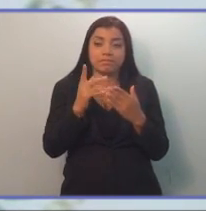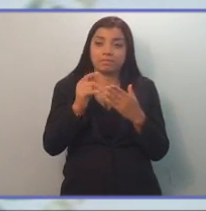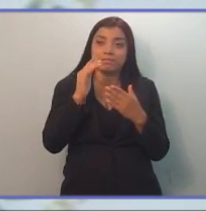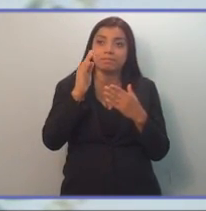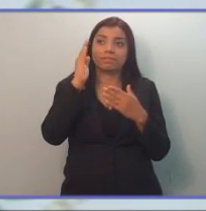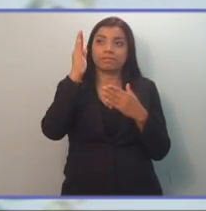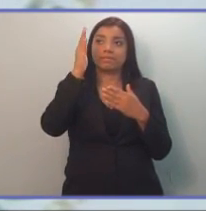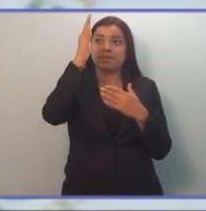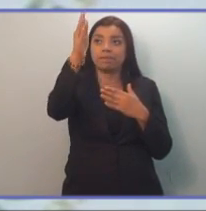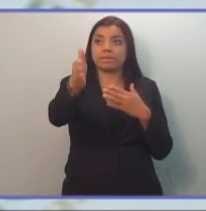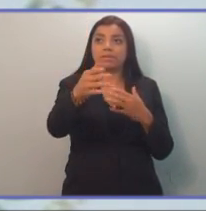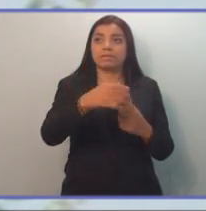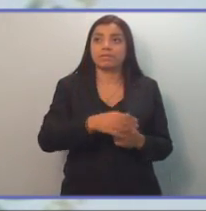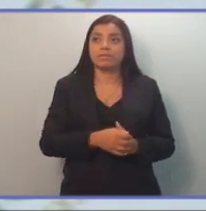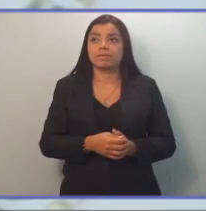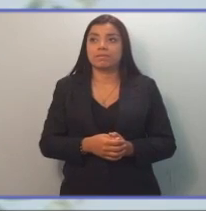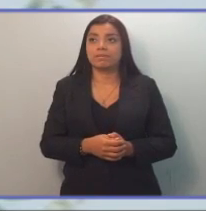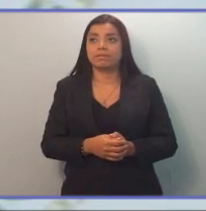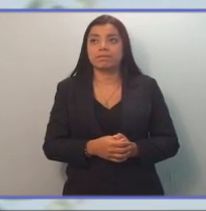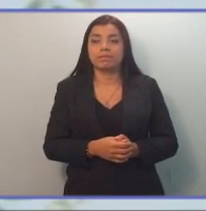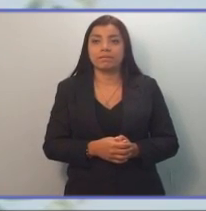no son hacia el pasado.